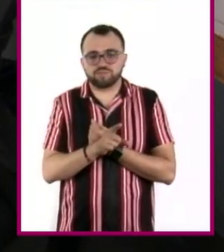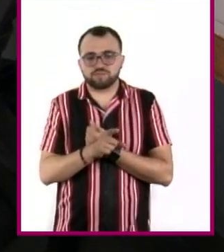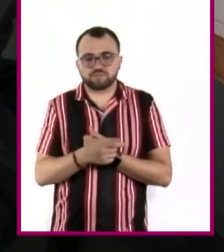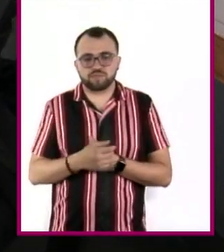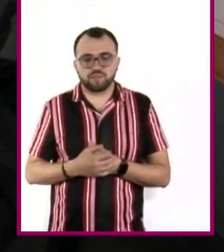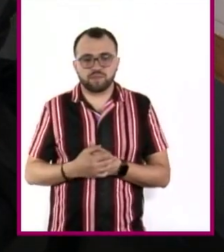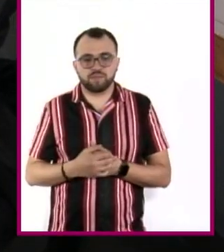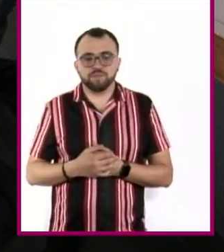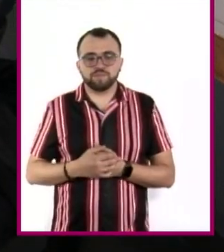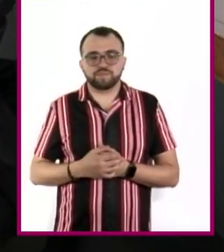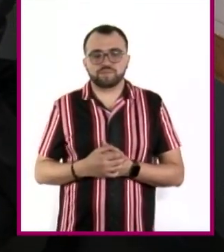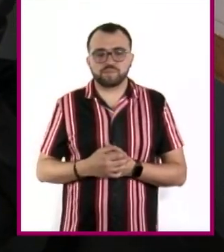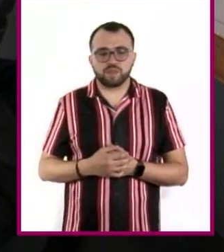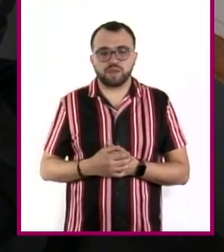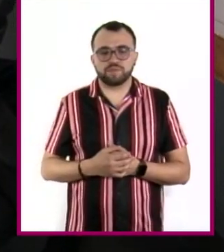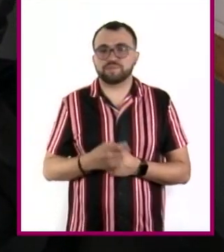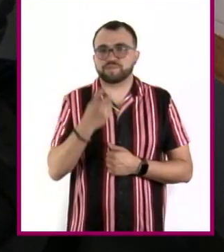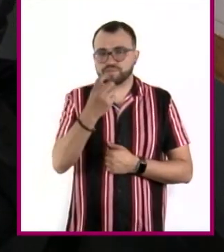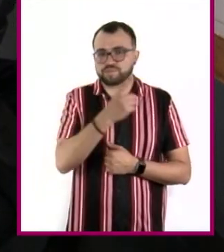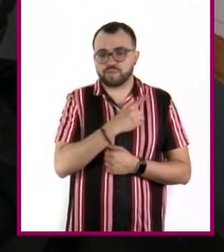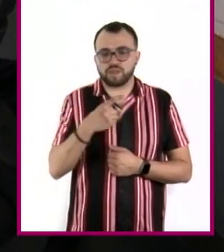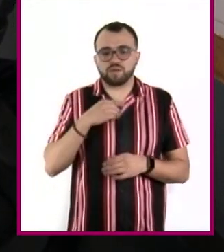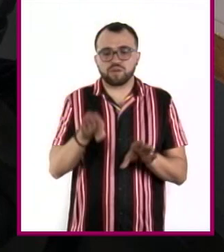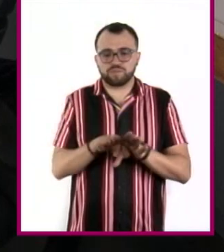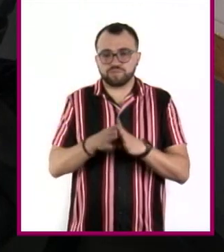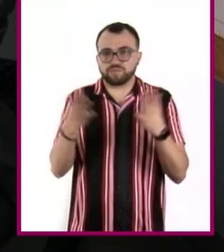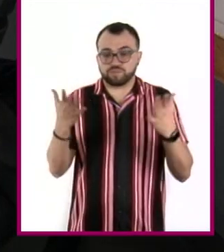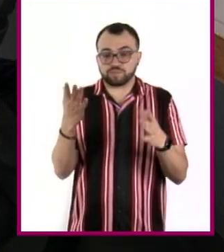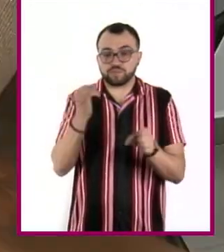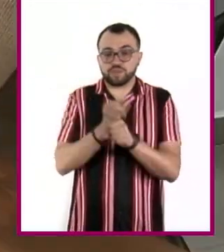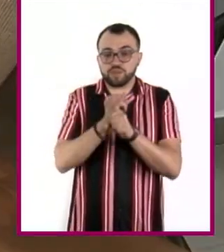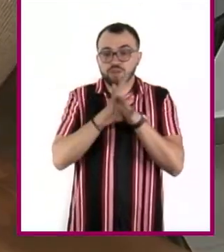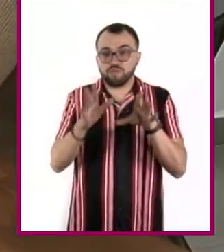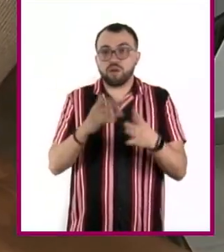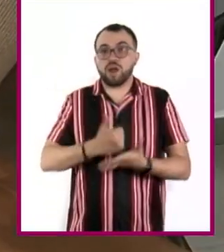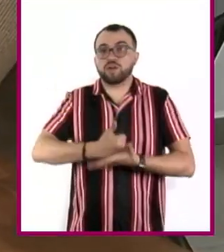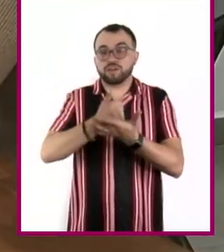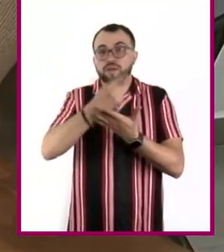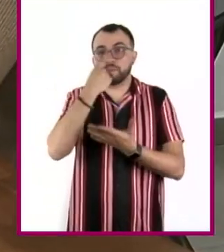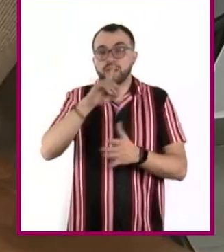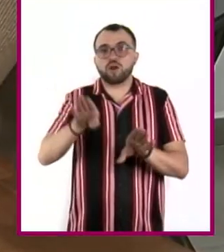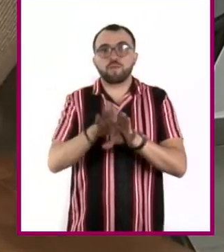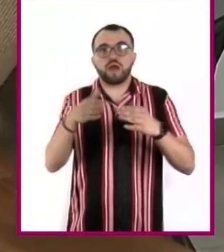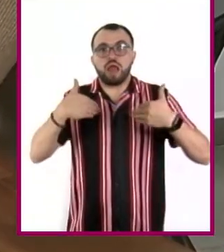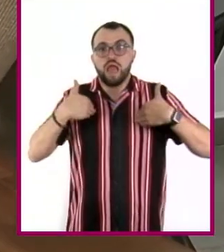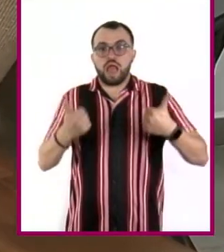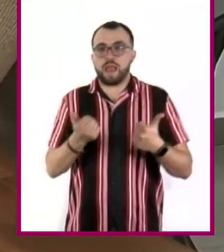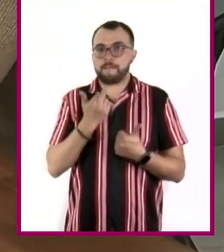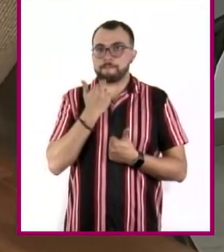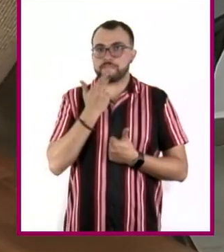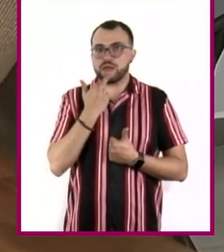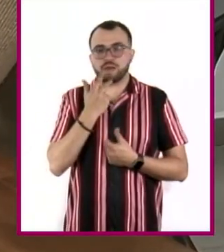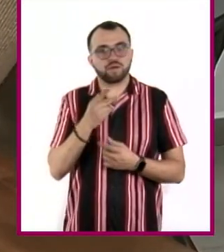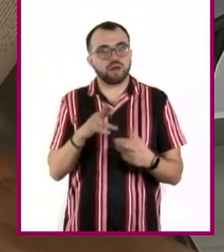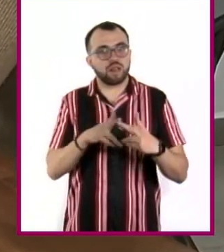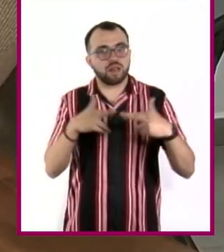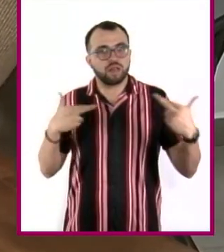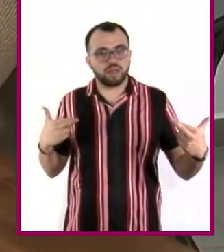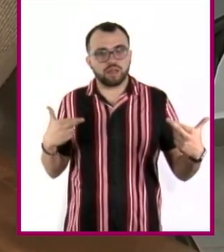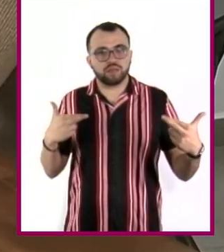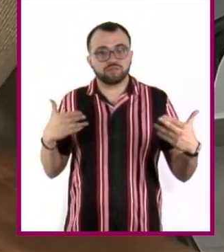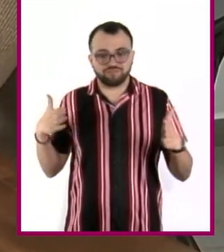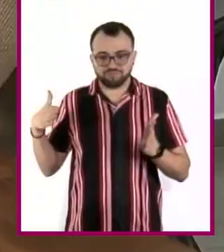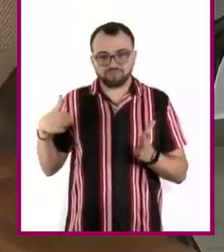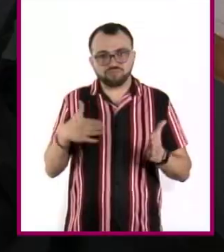desarrollen. En este sentido, debemos ofrecer información que nos ayude a la comprensión de estas nuevas relaciones y que conduzca